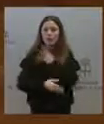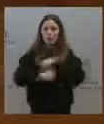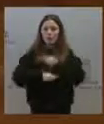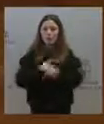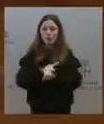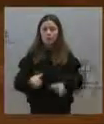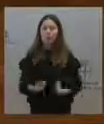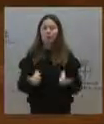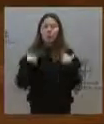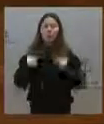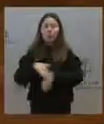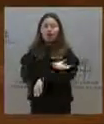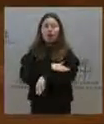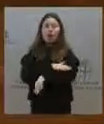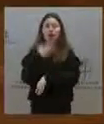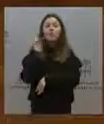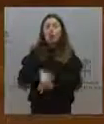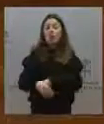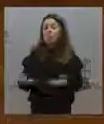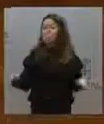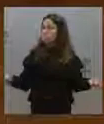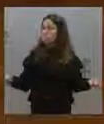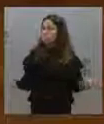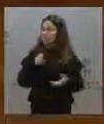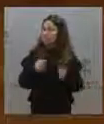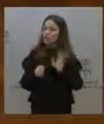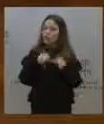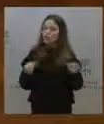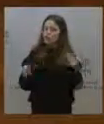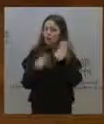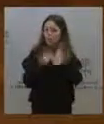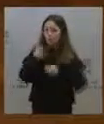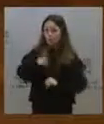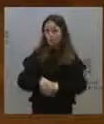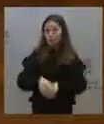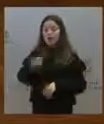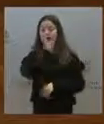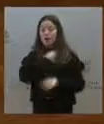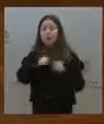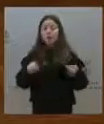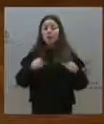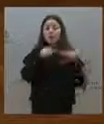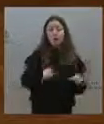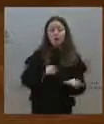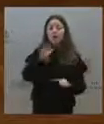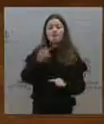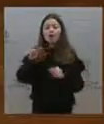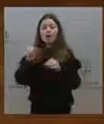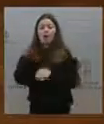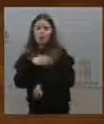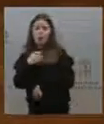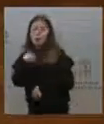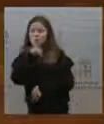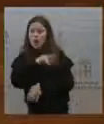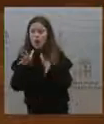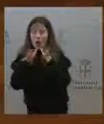presupuestos. Y es un mal presupuesto tanto por la forma como por el fondo. Y en relación a la forma me voy a tener un